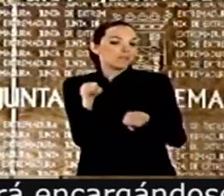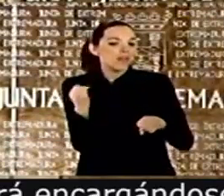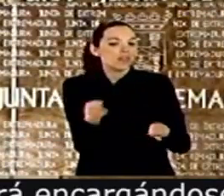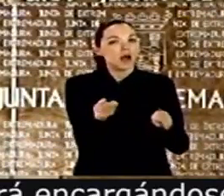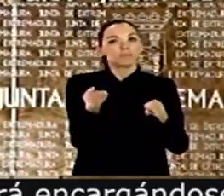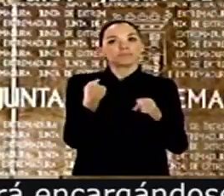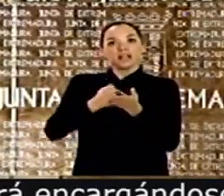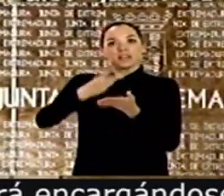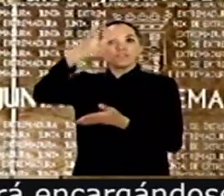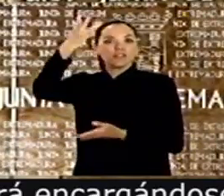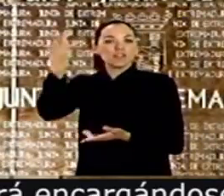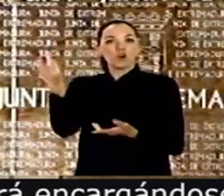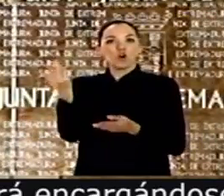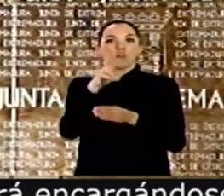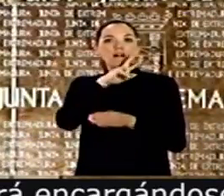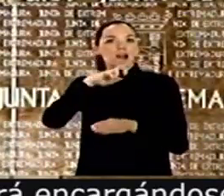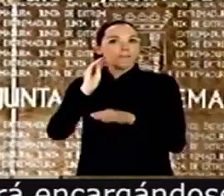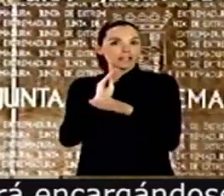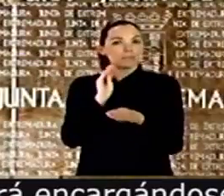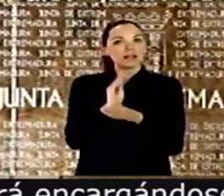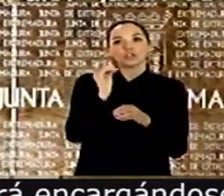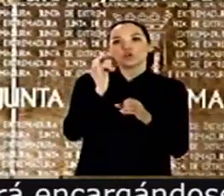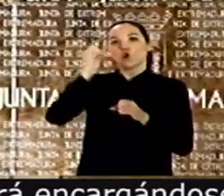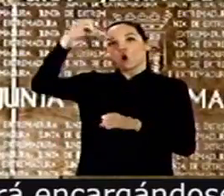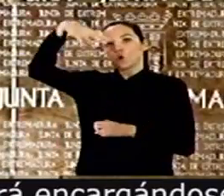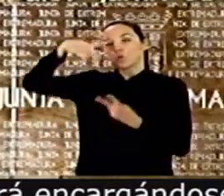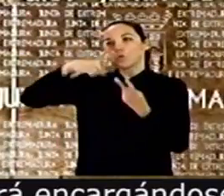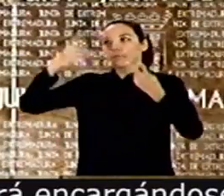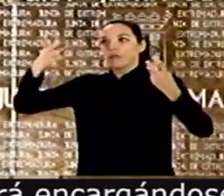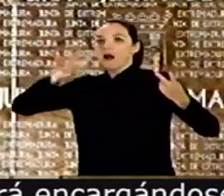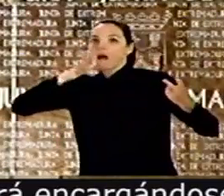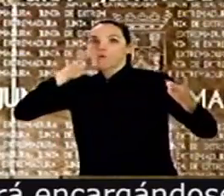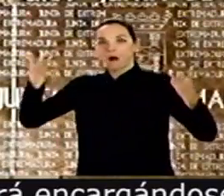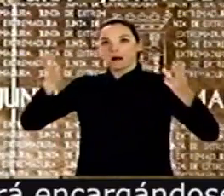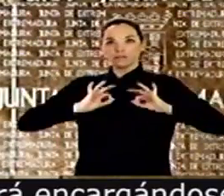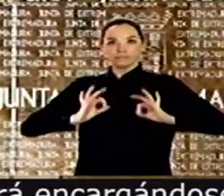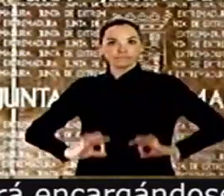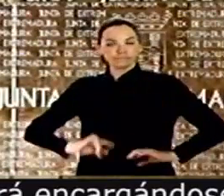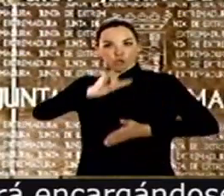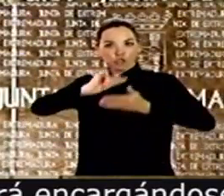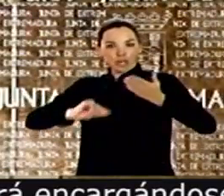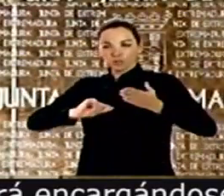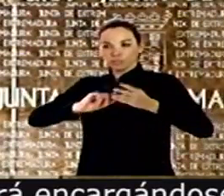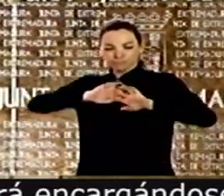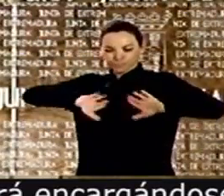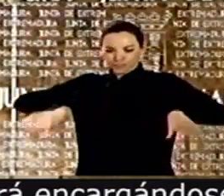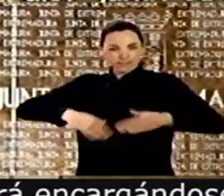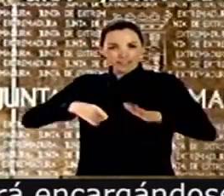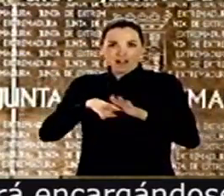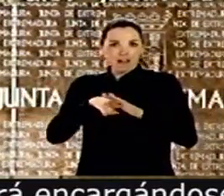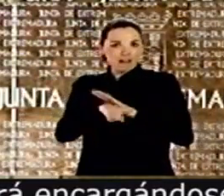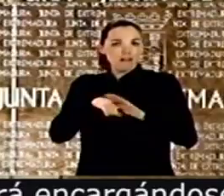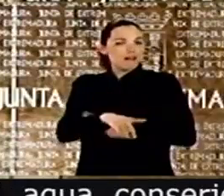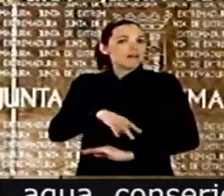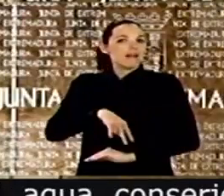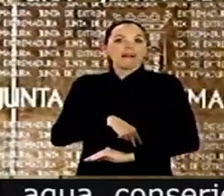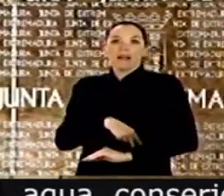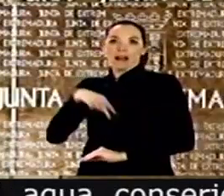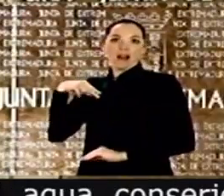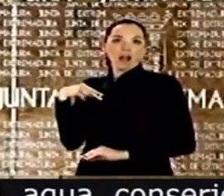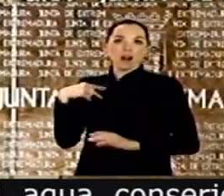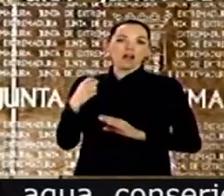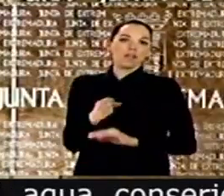edificio, electricidad, agua, conserje, todo lo que se dice el mantenimiento del funcionamiento del edificio